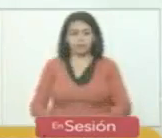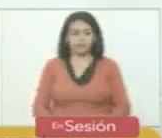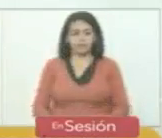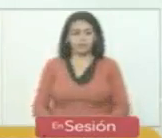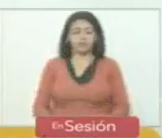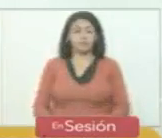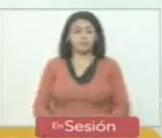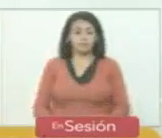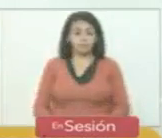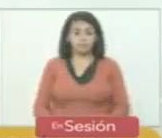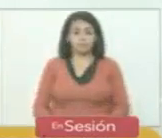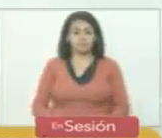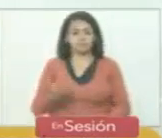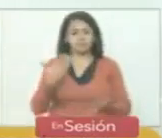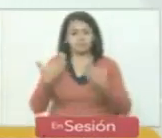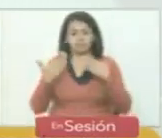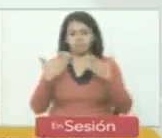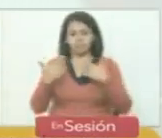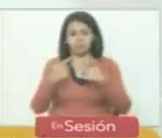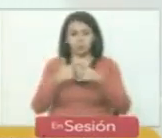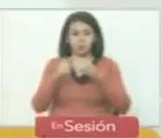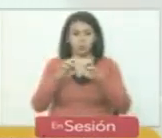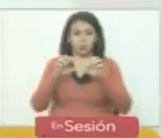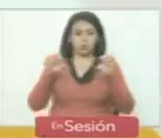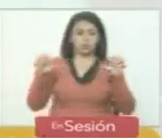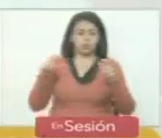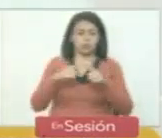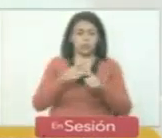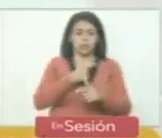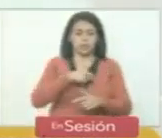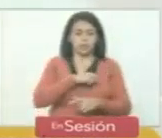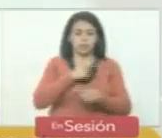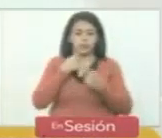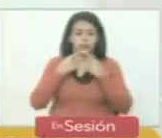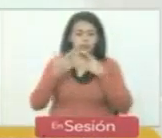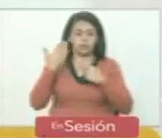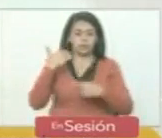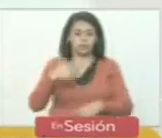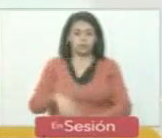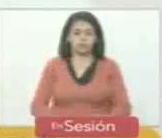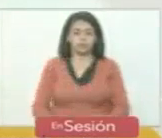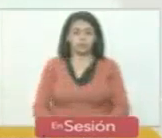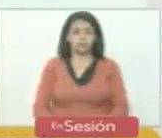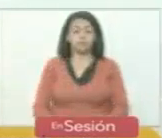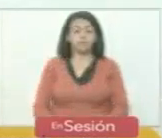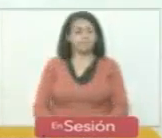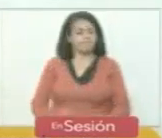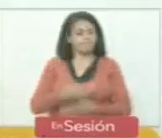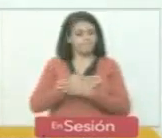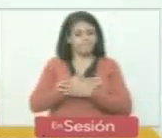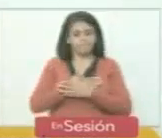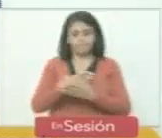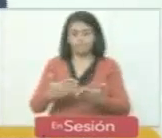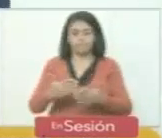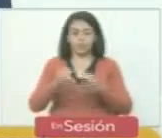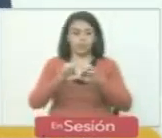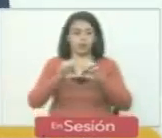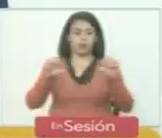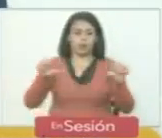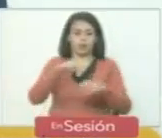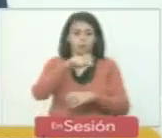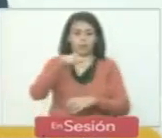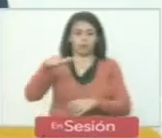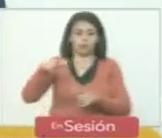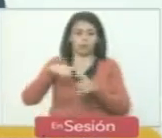de bonomía, como decían en un español algo antiguo, de ganas de ser amable con la